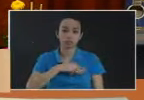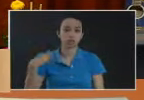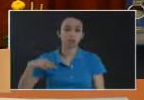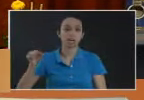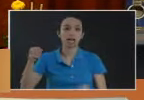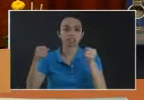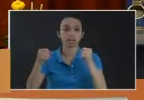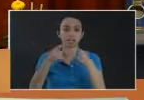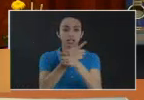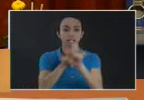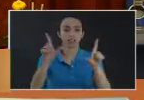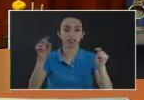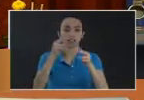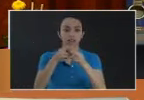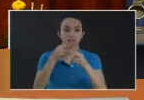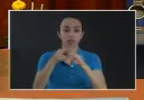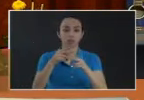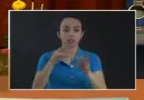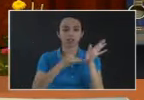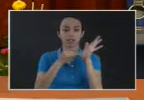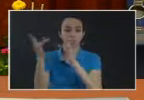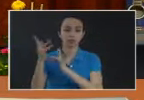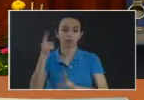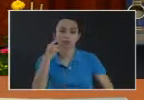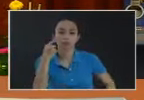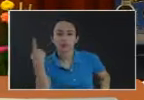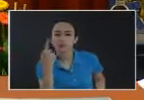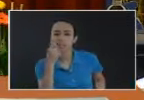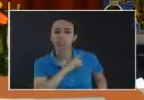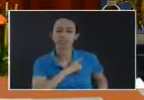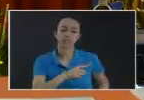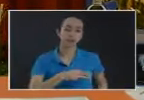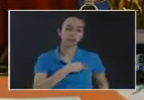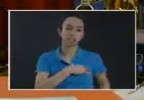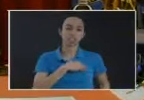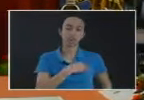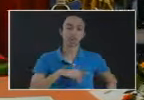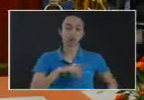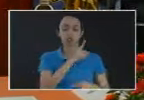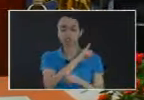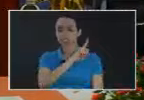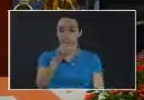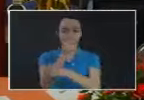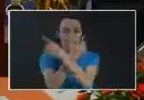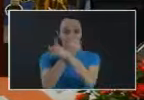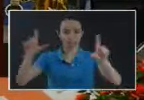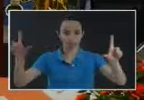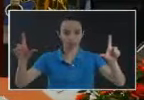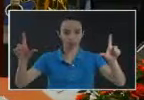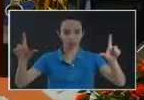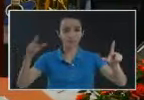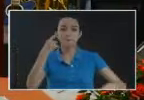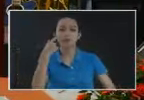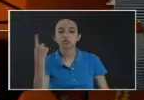de Jesús. Busca ser ministrado, ser liberado. Busquemos